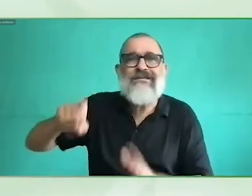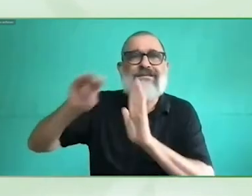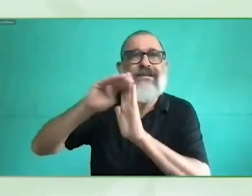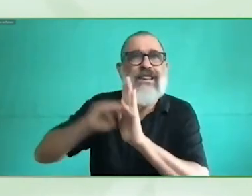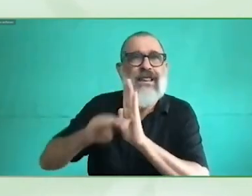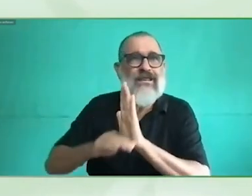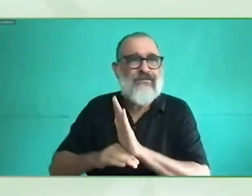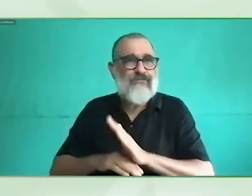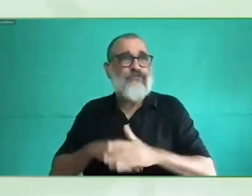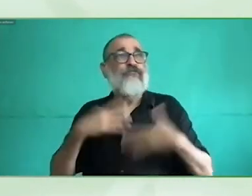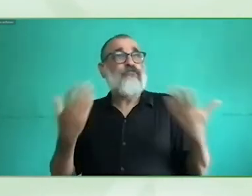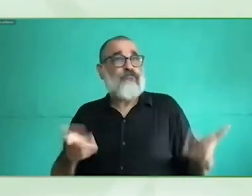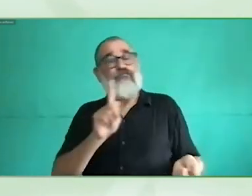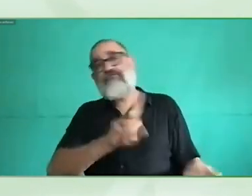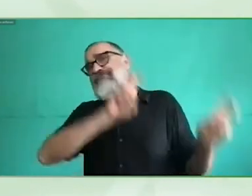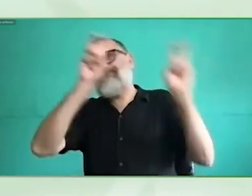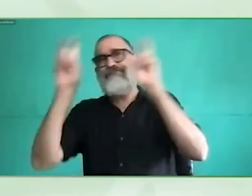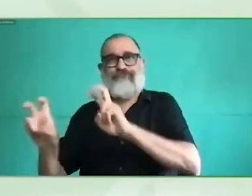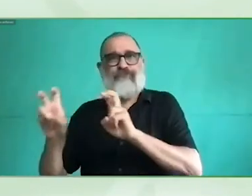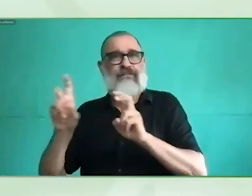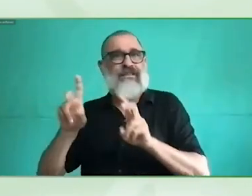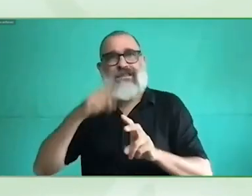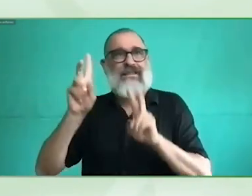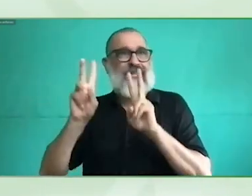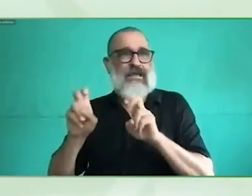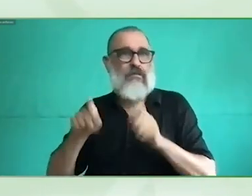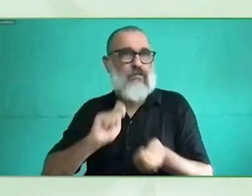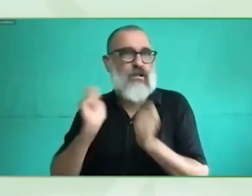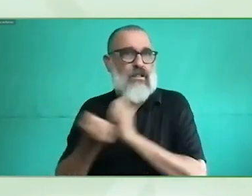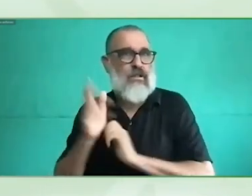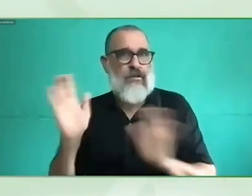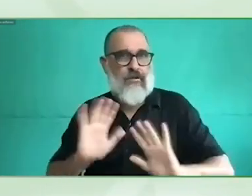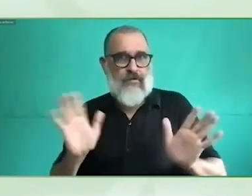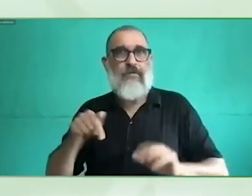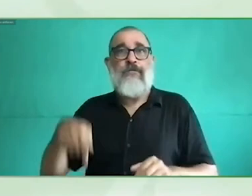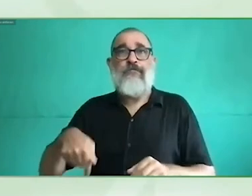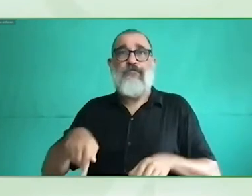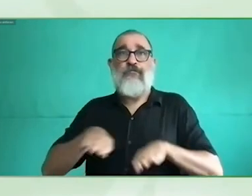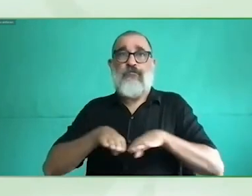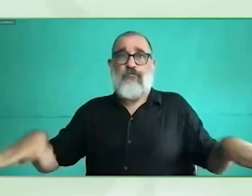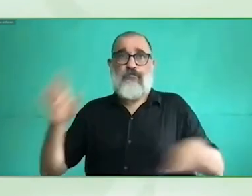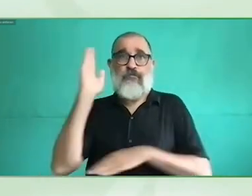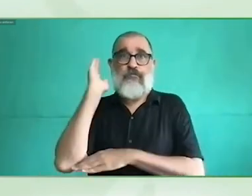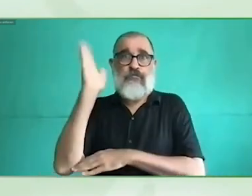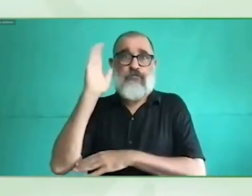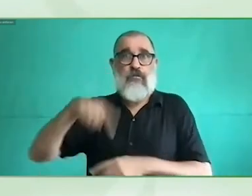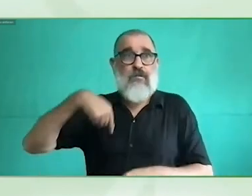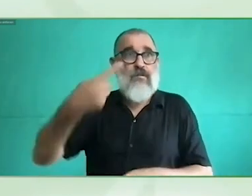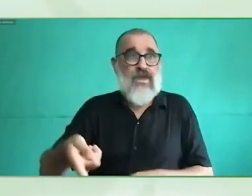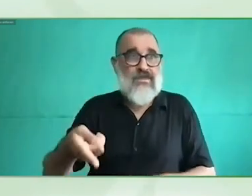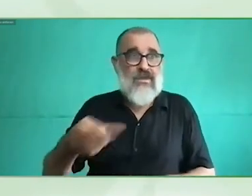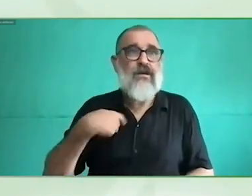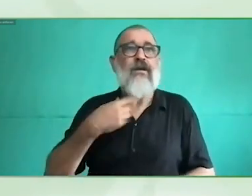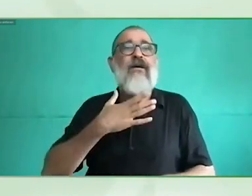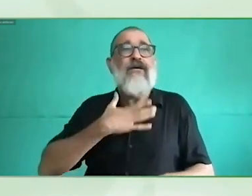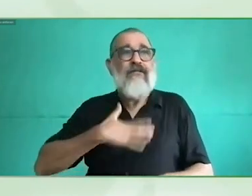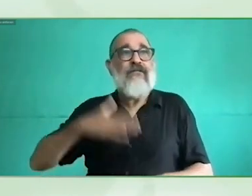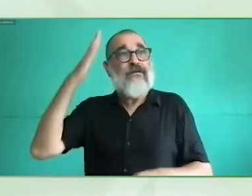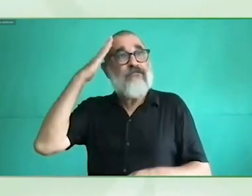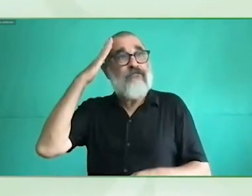porque si no me gustaría preguntarte preguntarte a mí Irene Irene como no tantas personas en el mundo